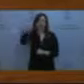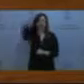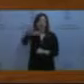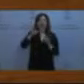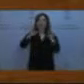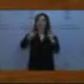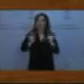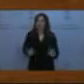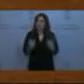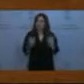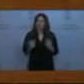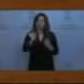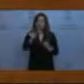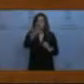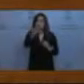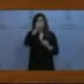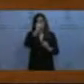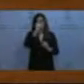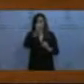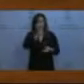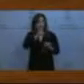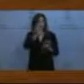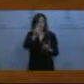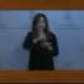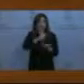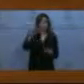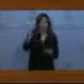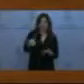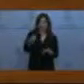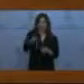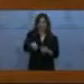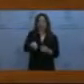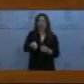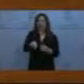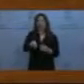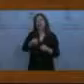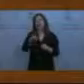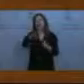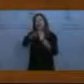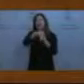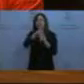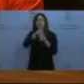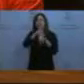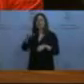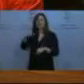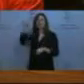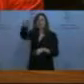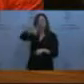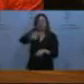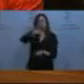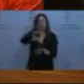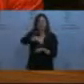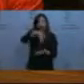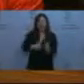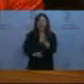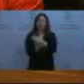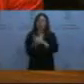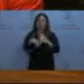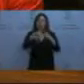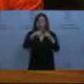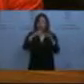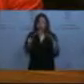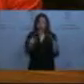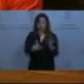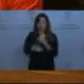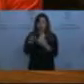efectivamente, como ya se lo recordaron, pues, bueno, también hubo hechos históricos que se produjeron en Asturias a los que, bueno, pues